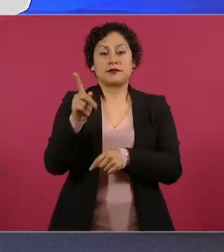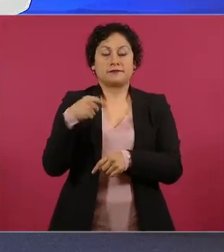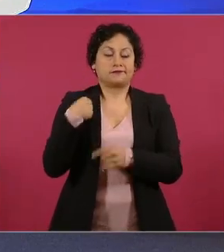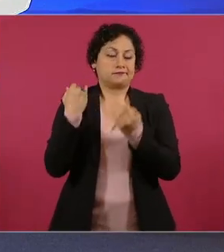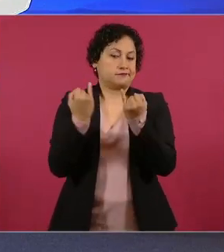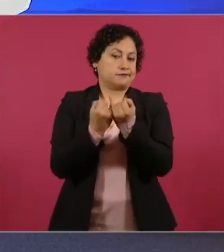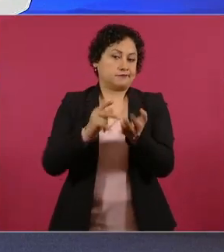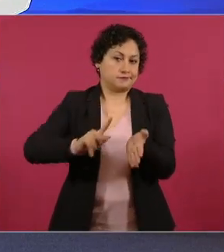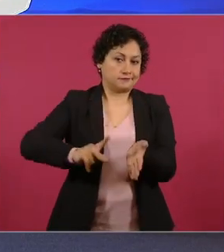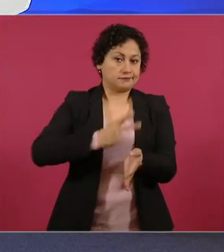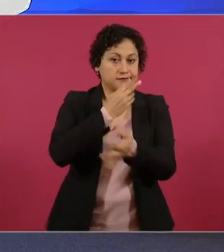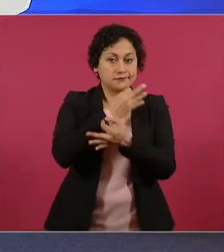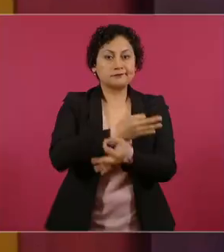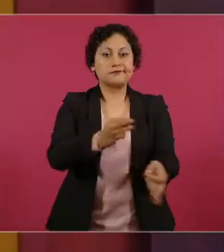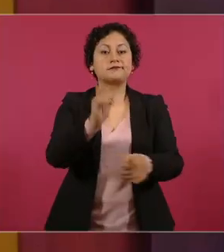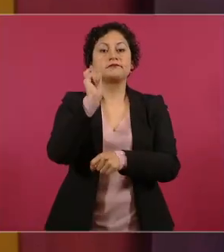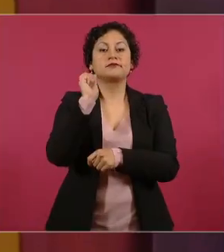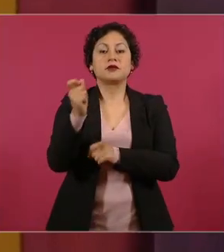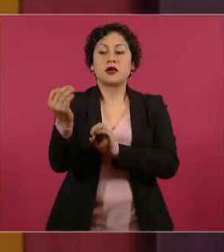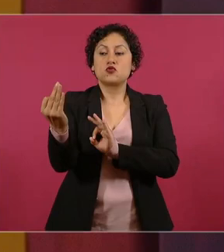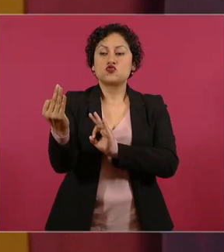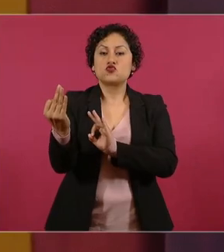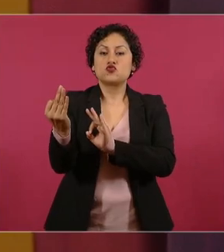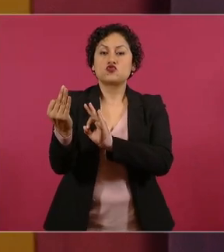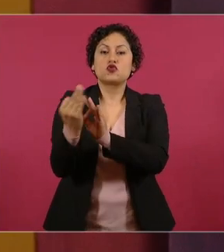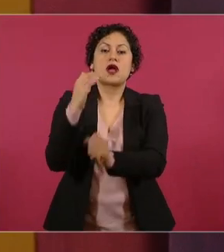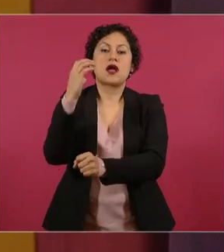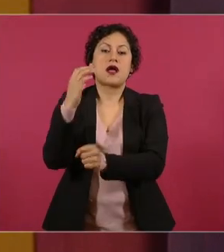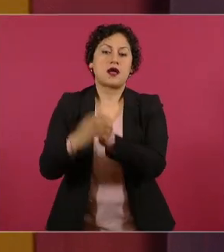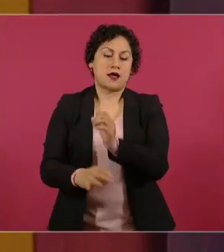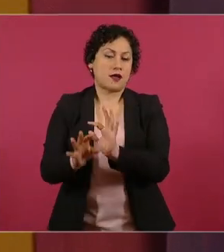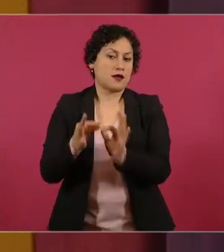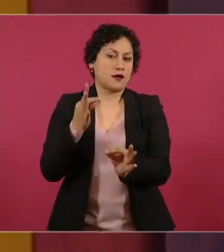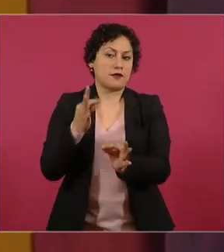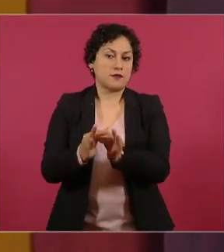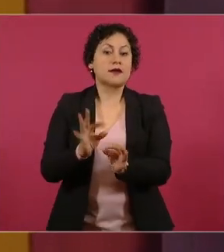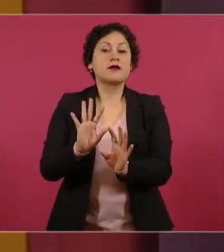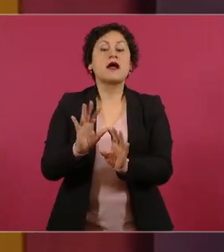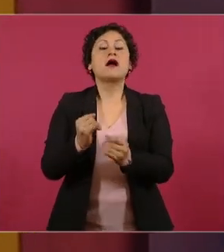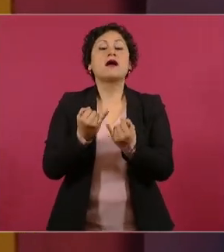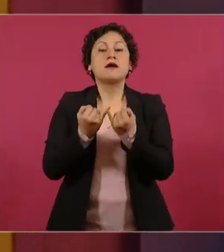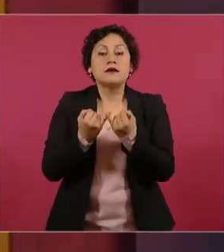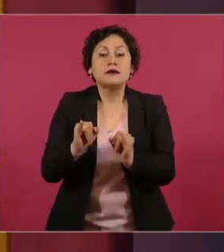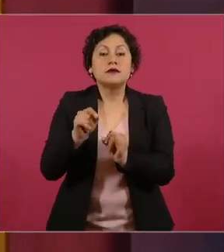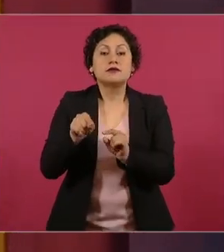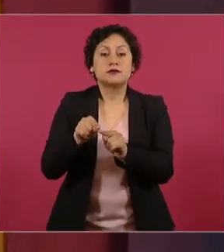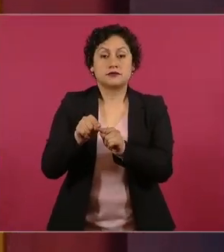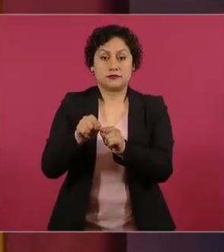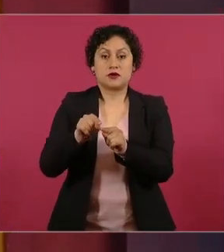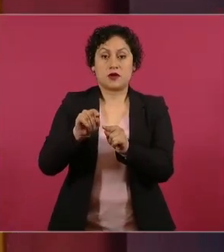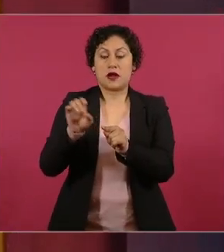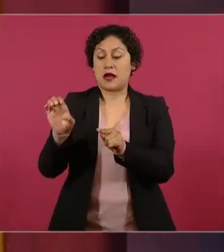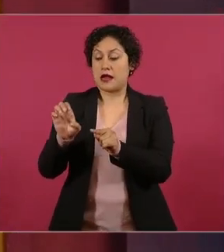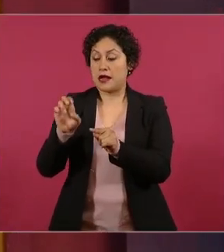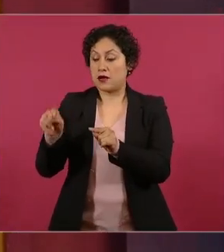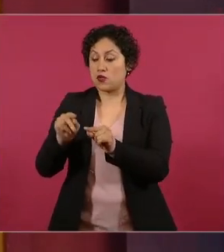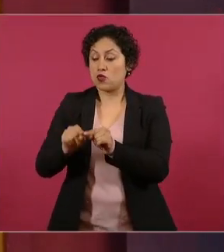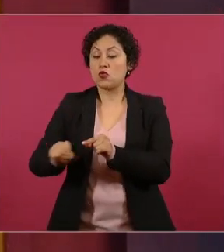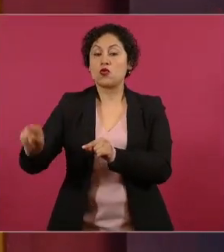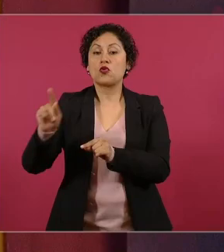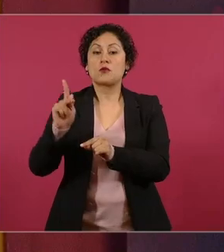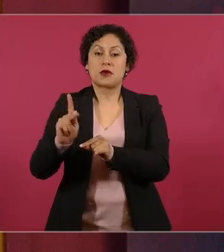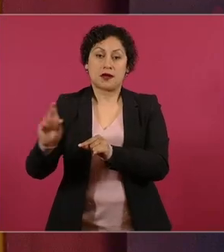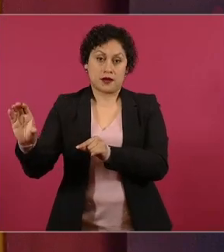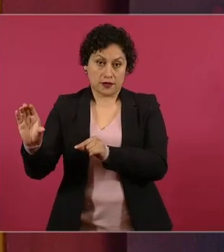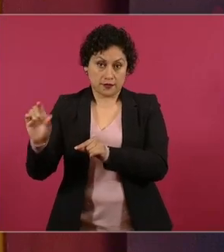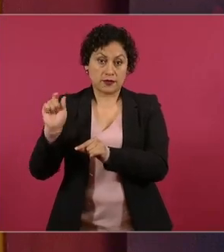ya prácticamente concluyendo para la inauguración del tramo Cancún-Playa del Carmen, el 29 de